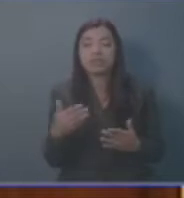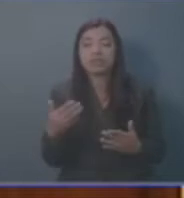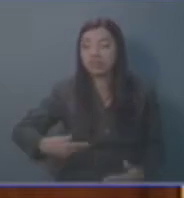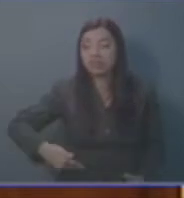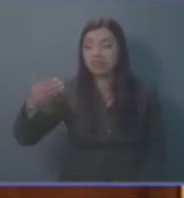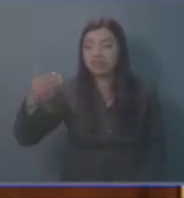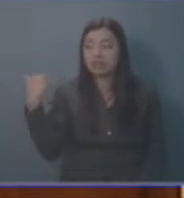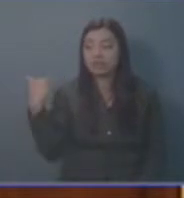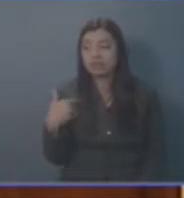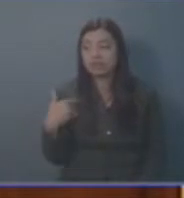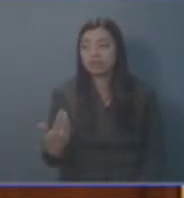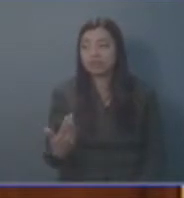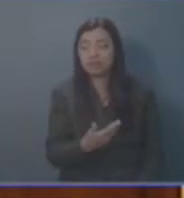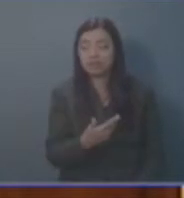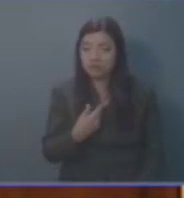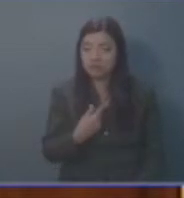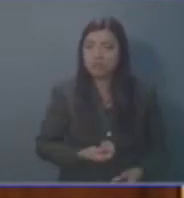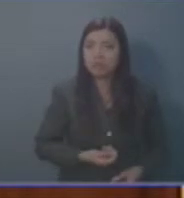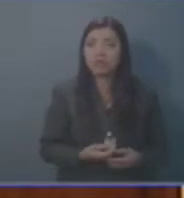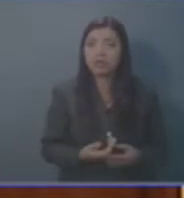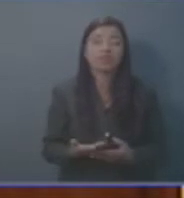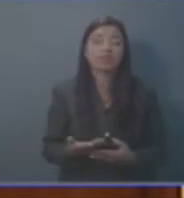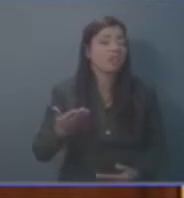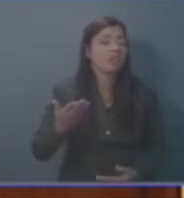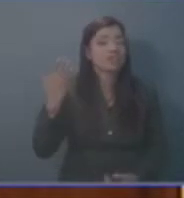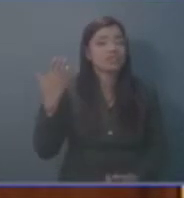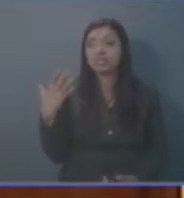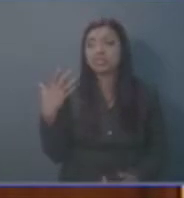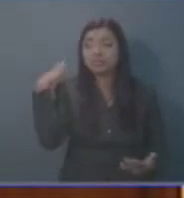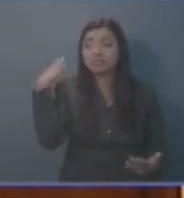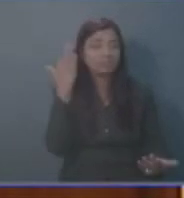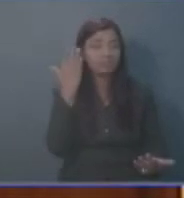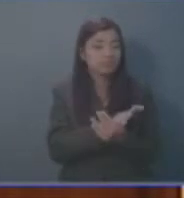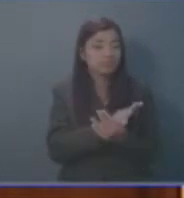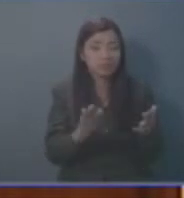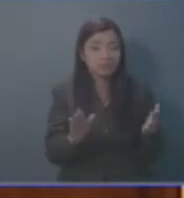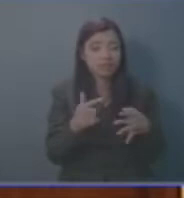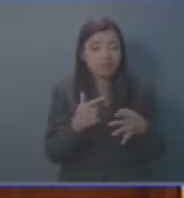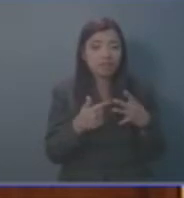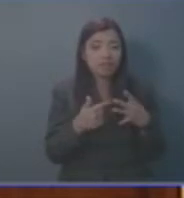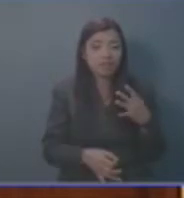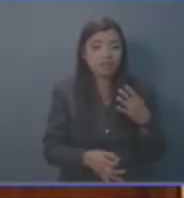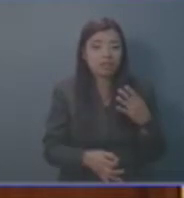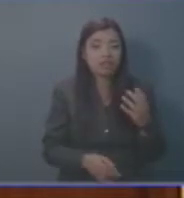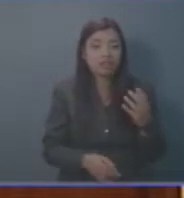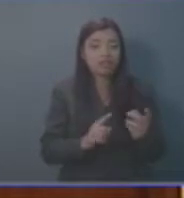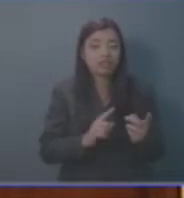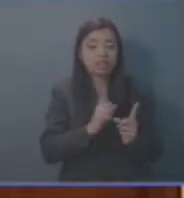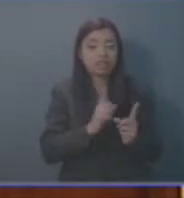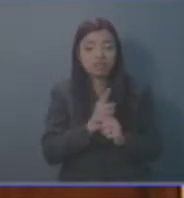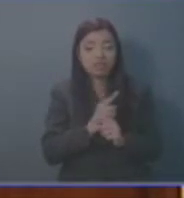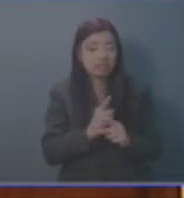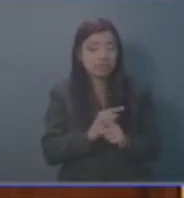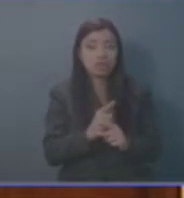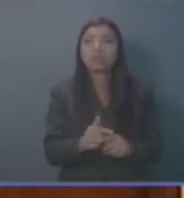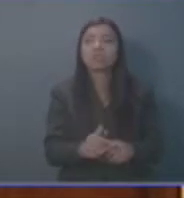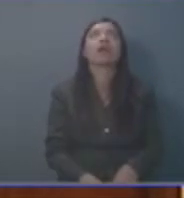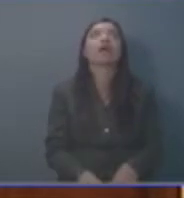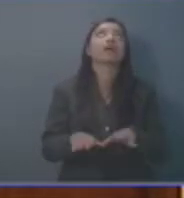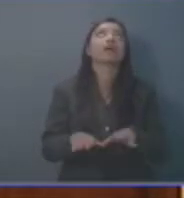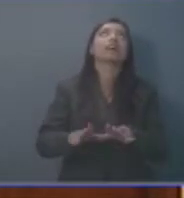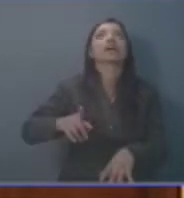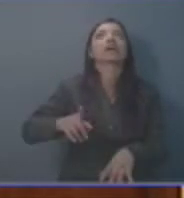Es decir, y en pocas palabras, se acabaron los transitorios, no más transitorios en este tema, gracias a